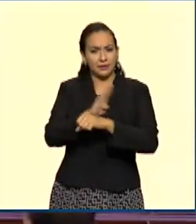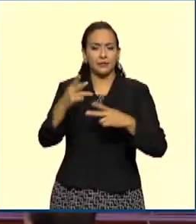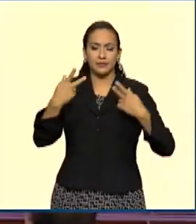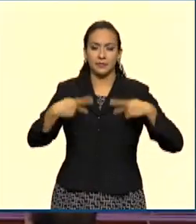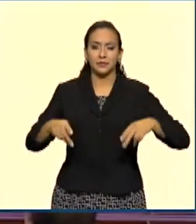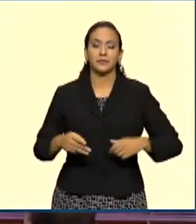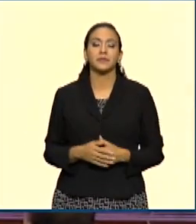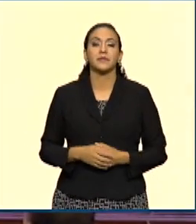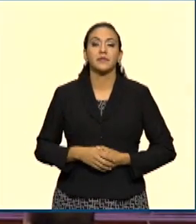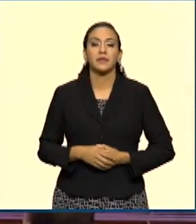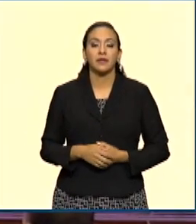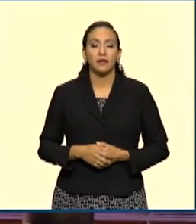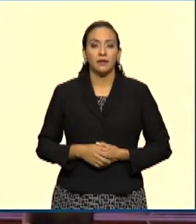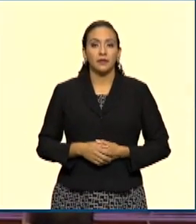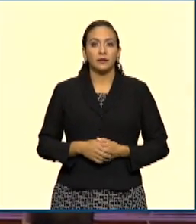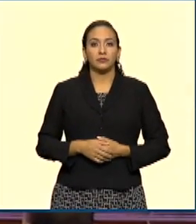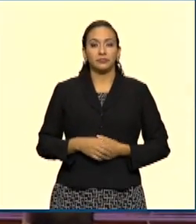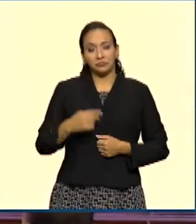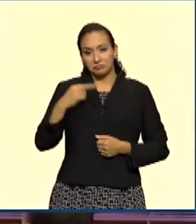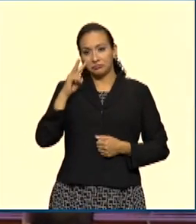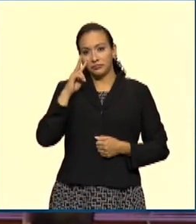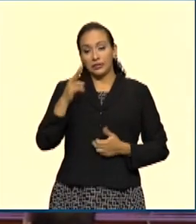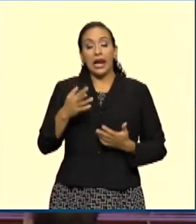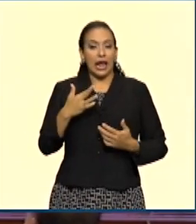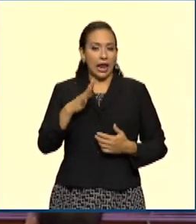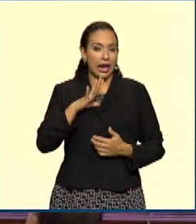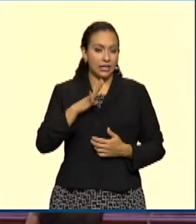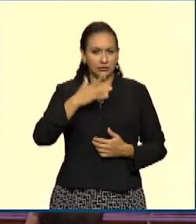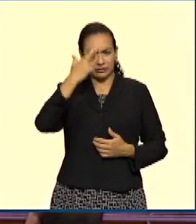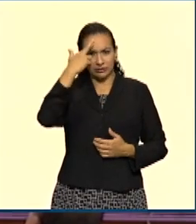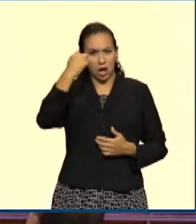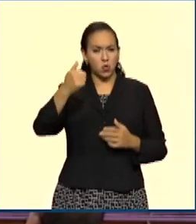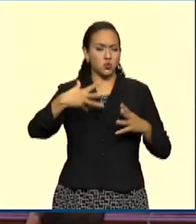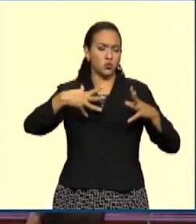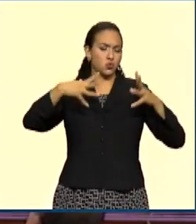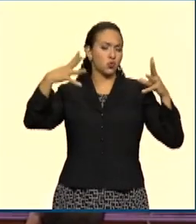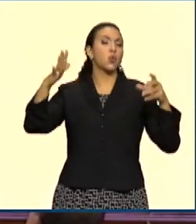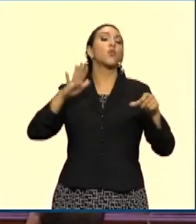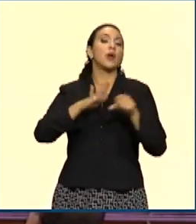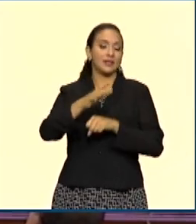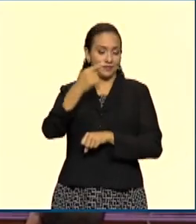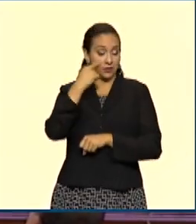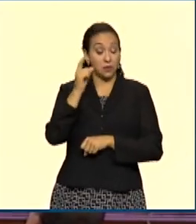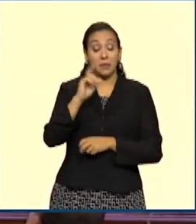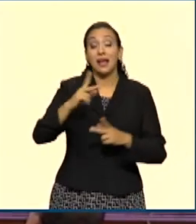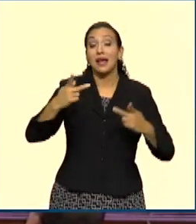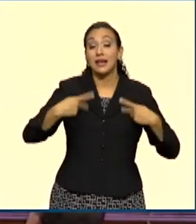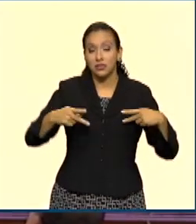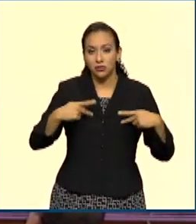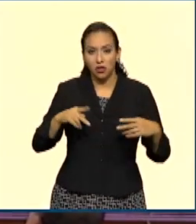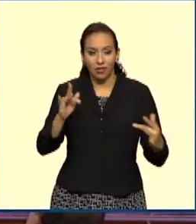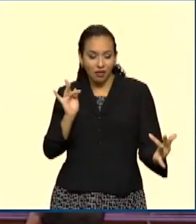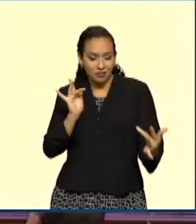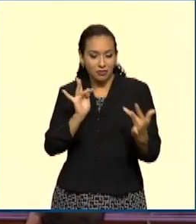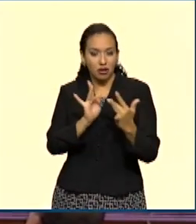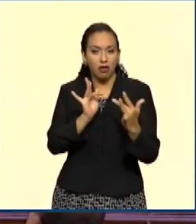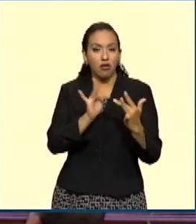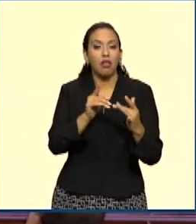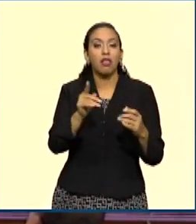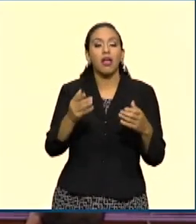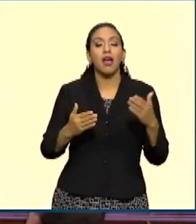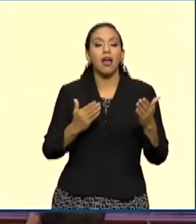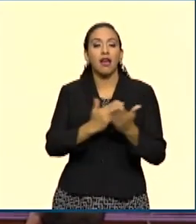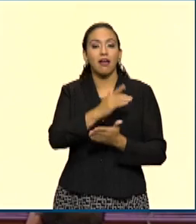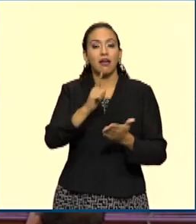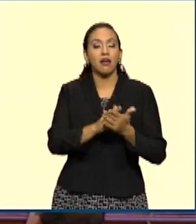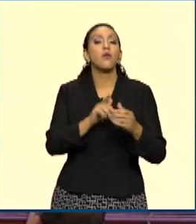Me parece que la primera gran razón es que el primer contacto de con la justicia que tiene la sociedad es